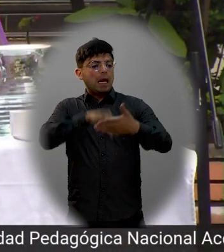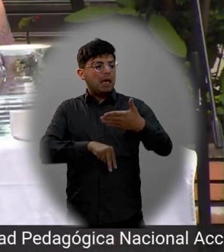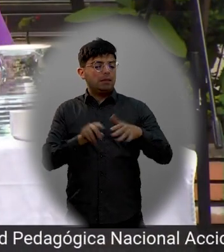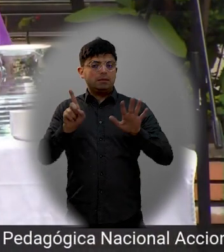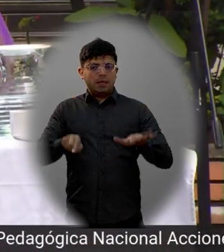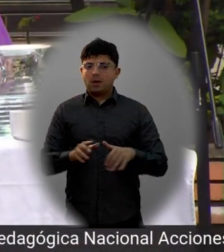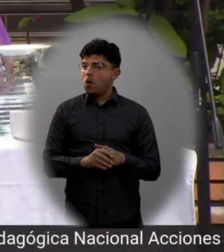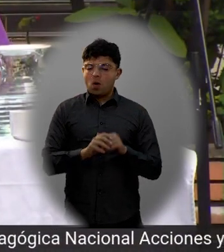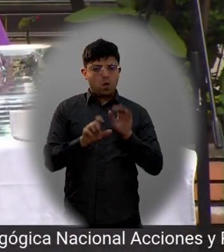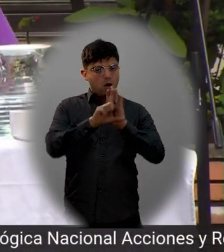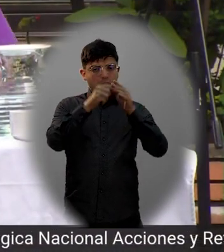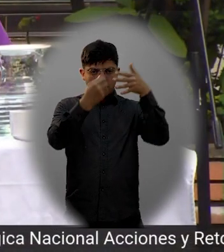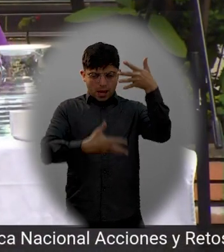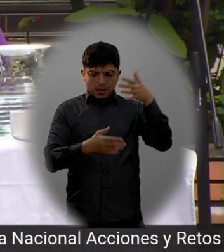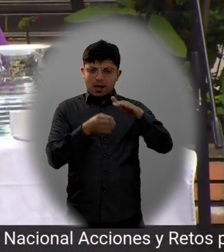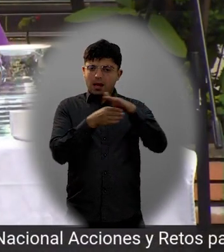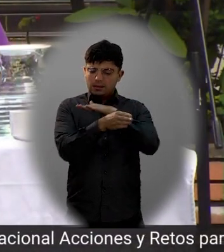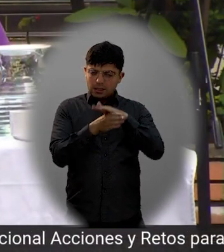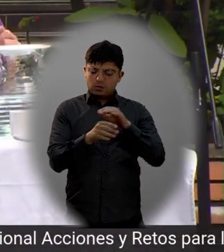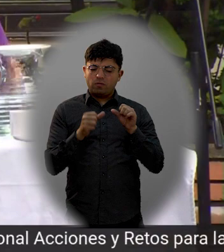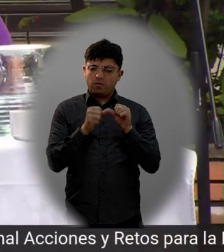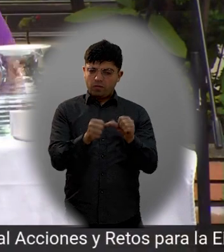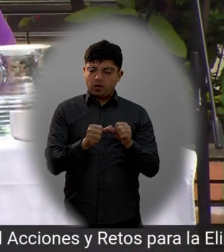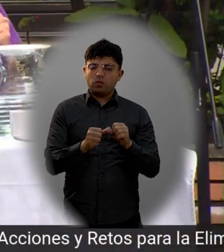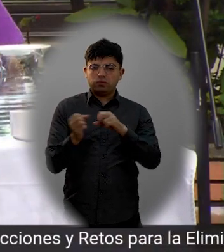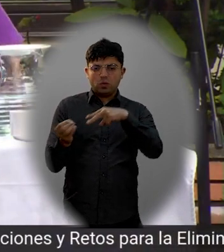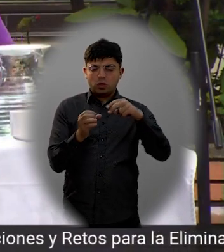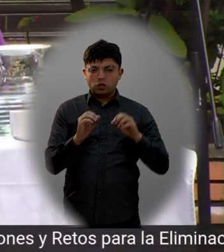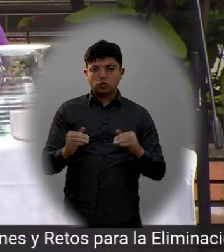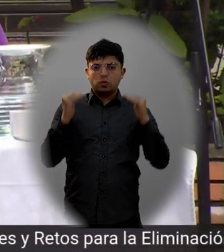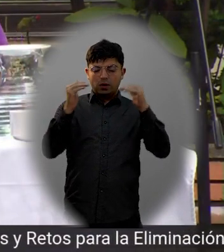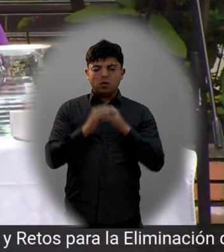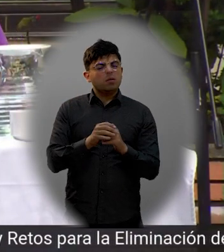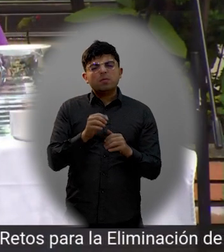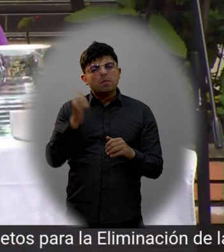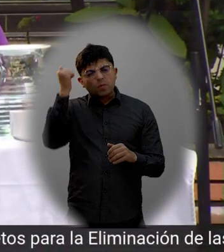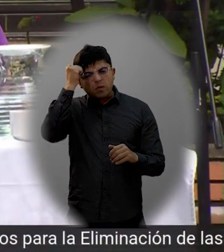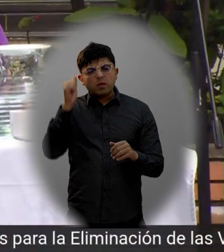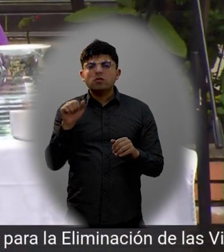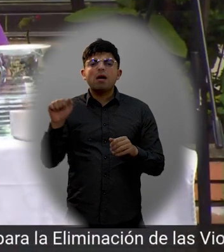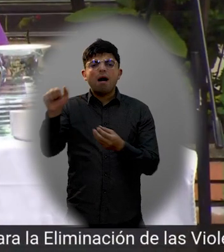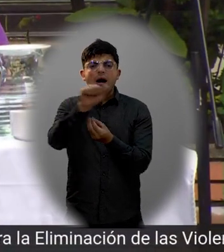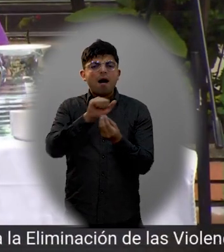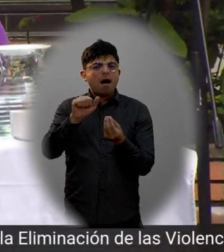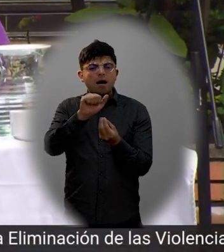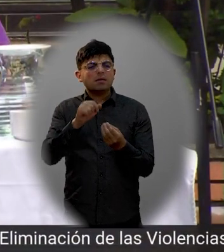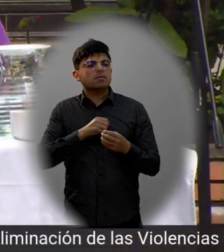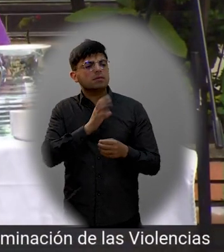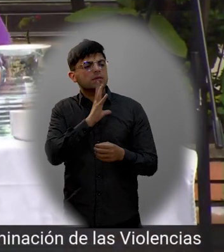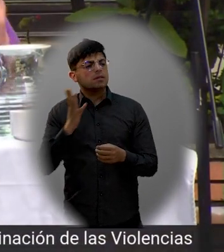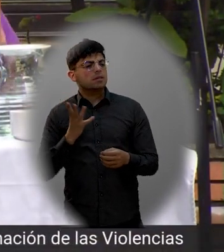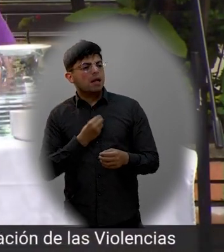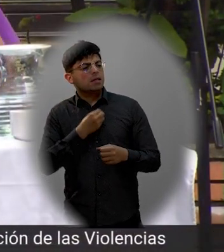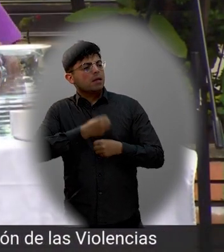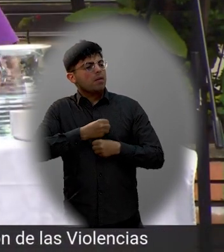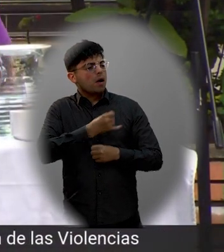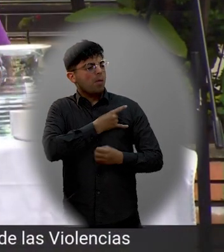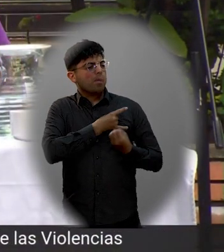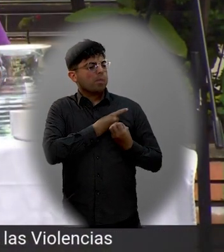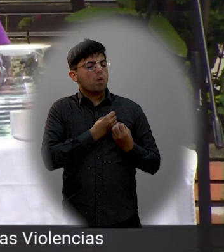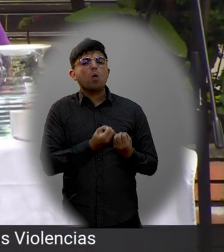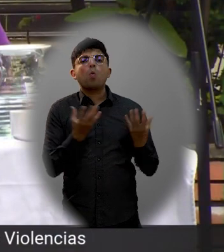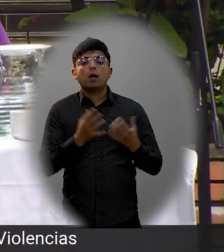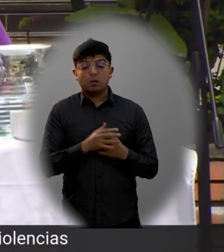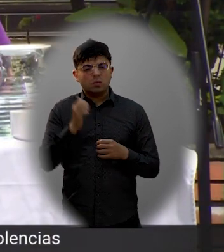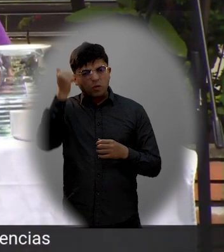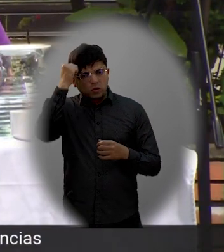de acceso y permanencia en la educación superior. ¿Cuántas profesoras trans trabajan en esta universidad? ¿Cuántos profesores